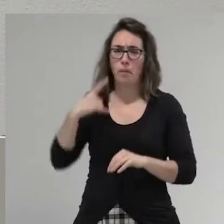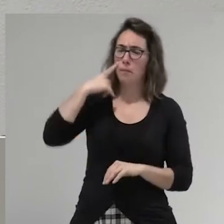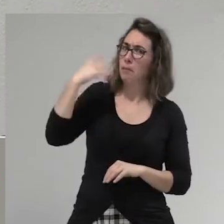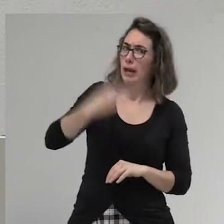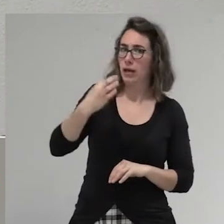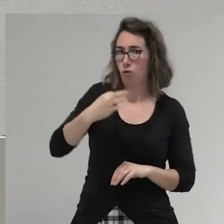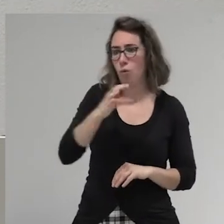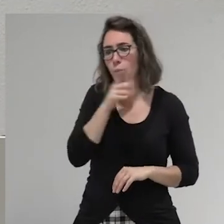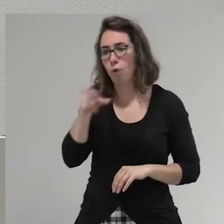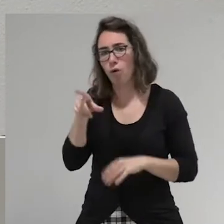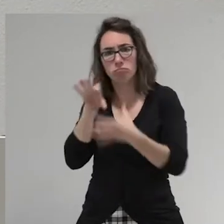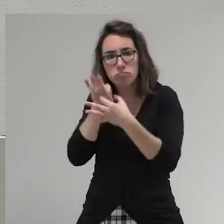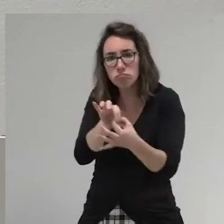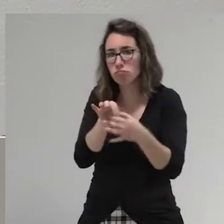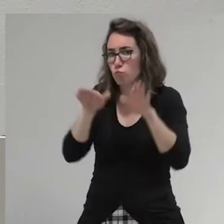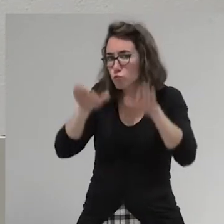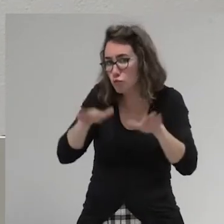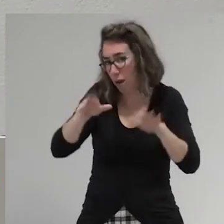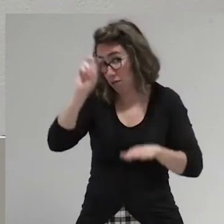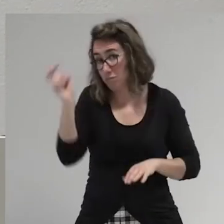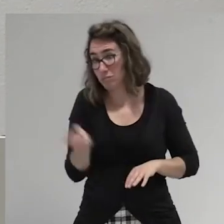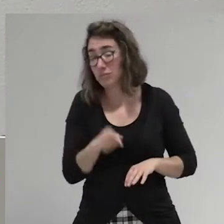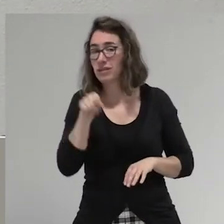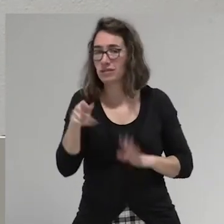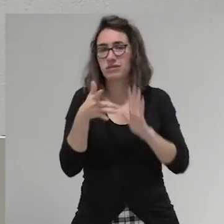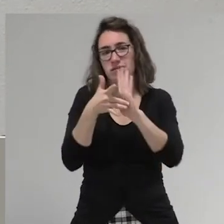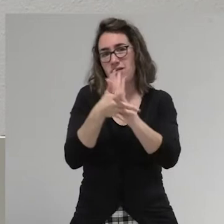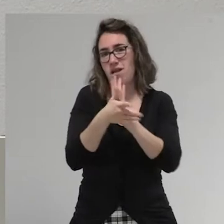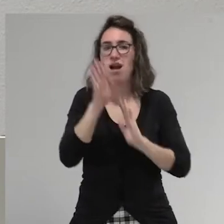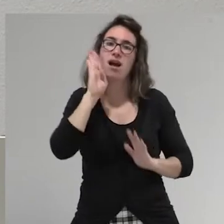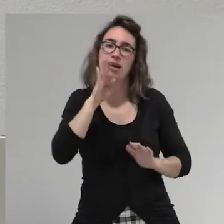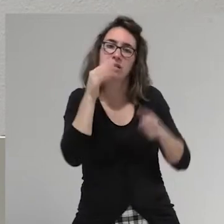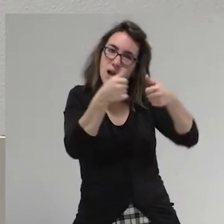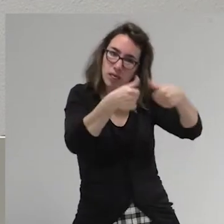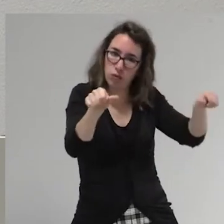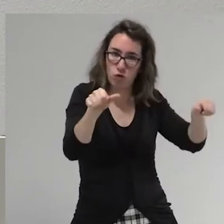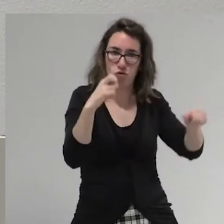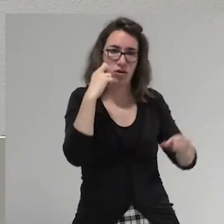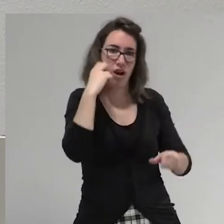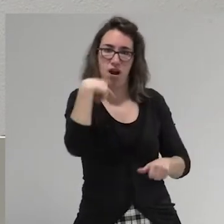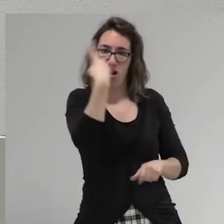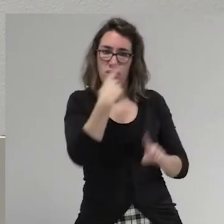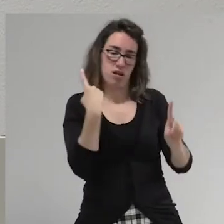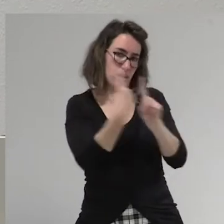es islámica o es musulmana, eso es la criminalización racial, ¿vale?